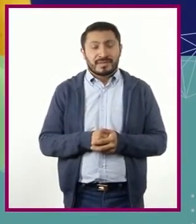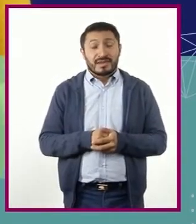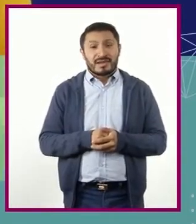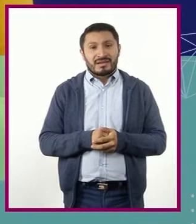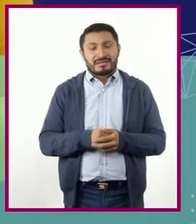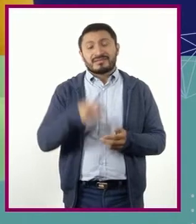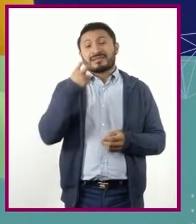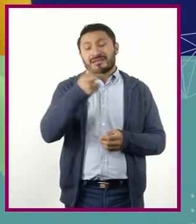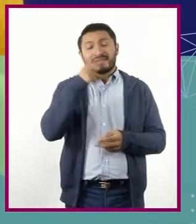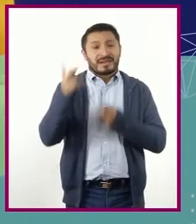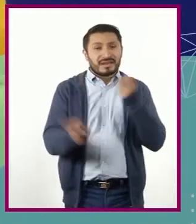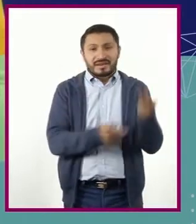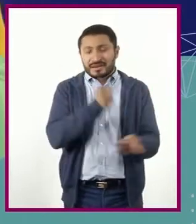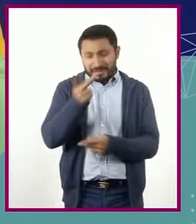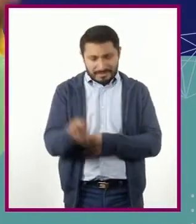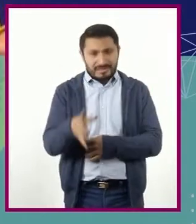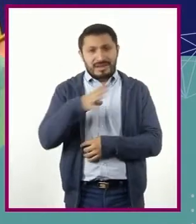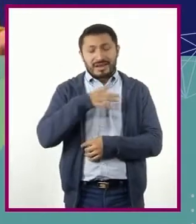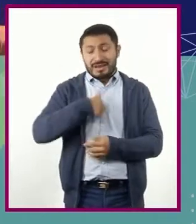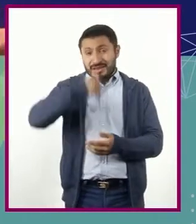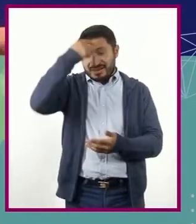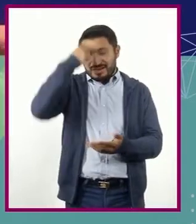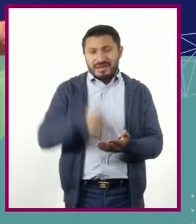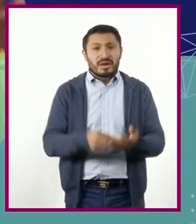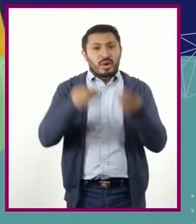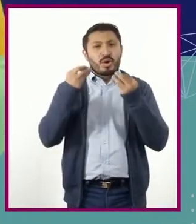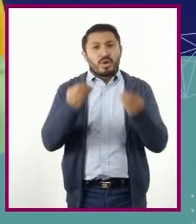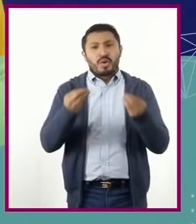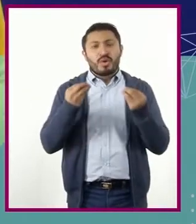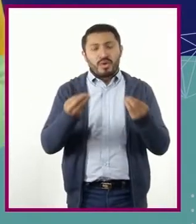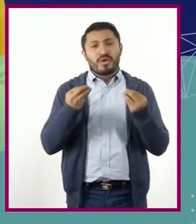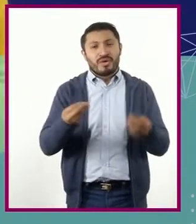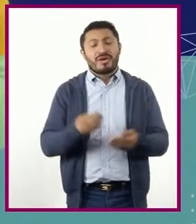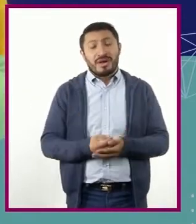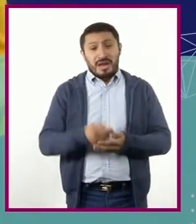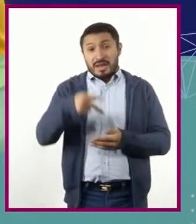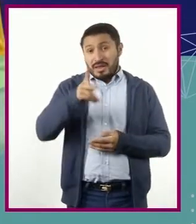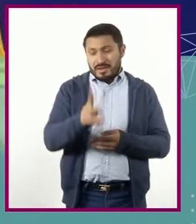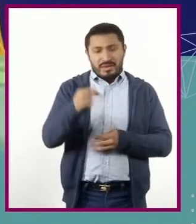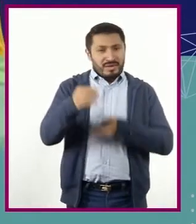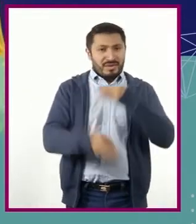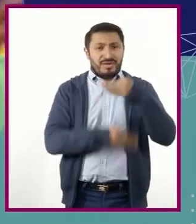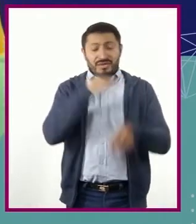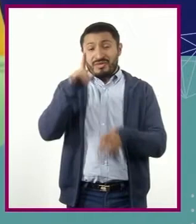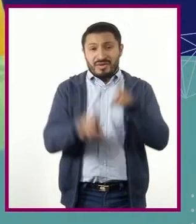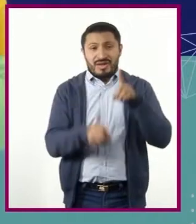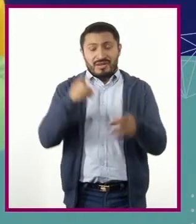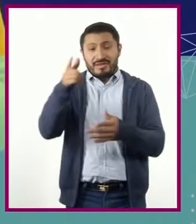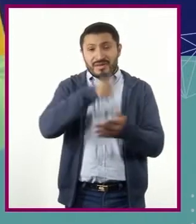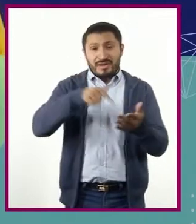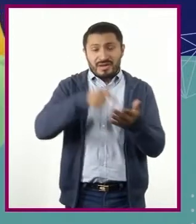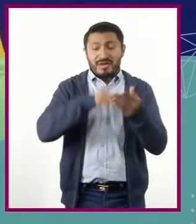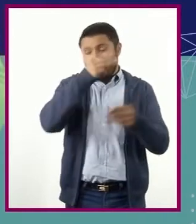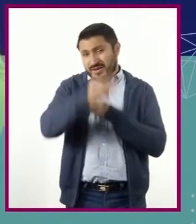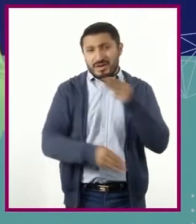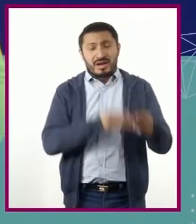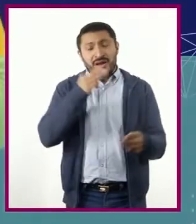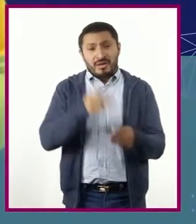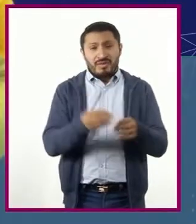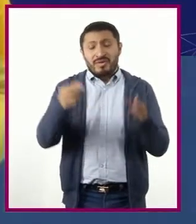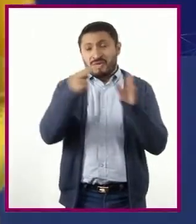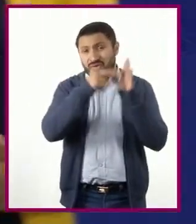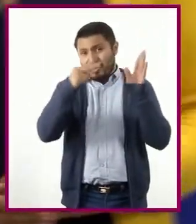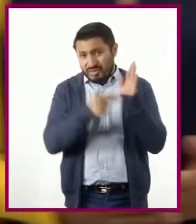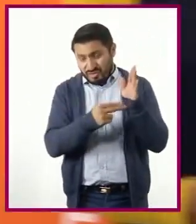Con respecto a esta pregunta, considero que muchas de ellas, pero todo depende del lugar del mundo y de las normas de conducta de cada